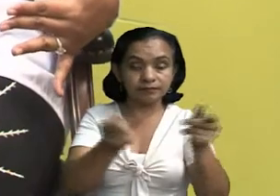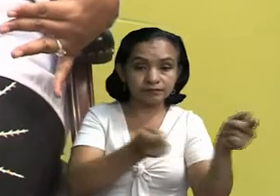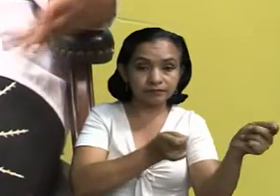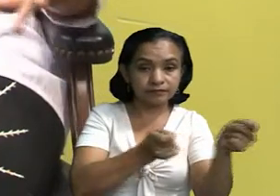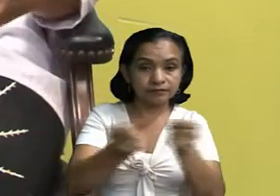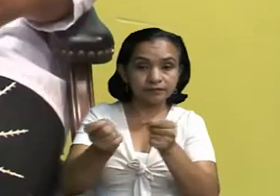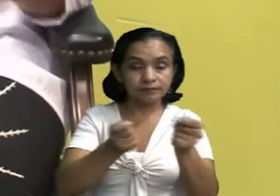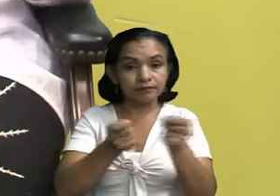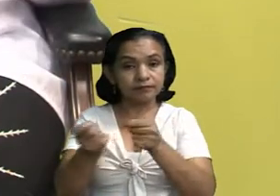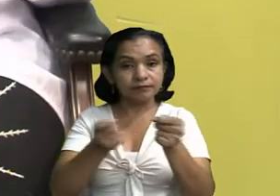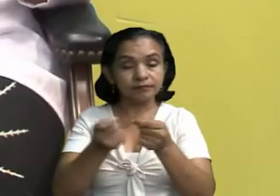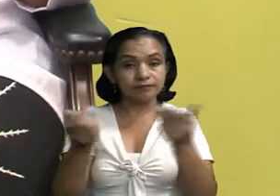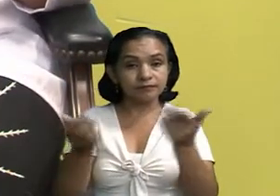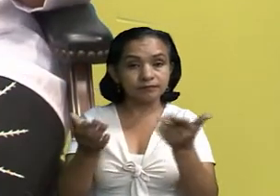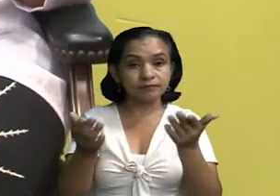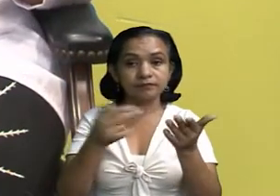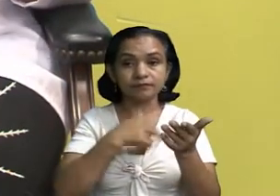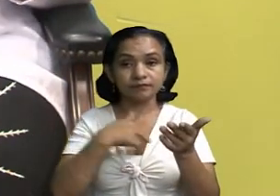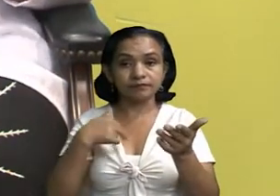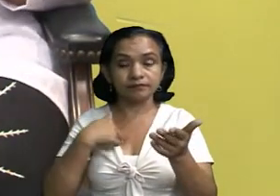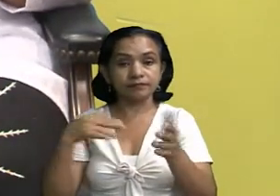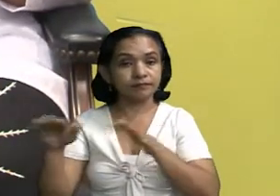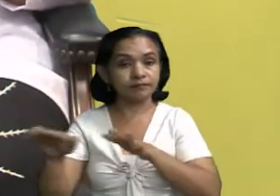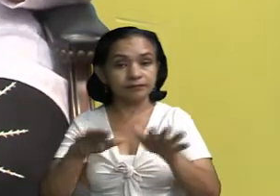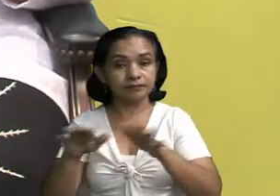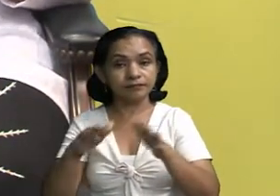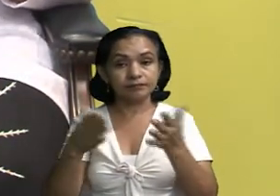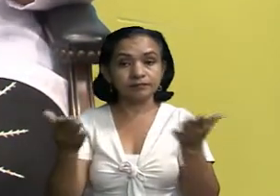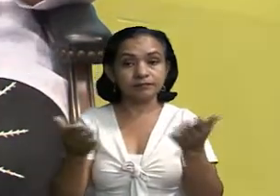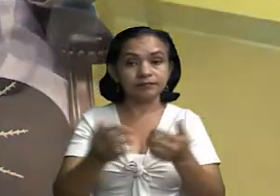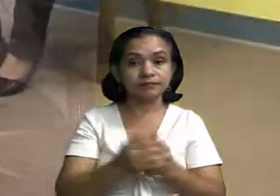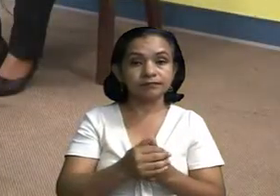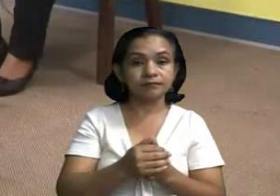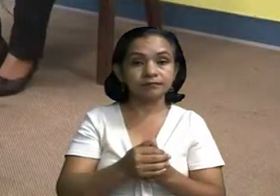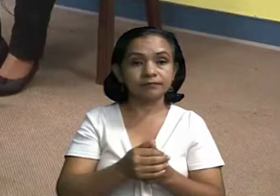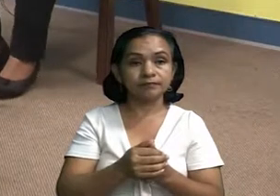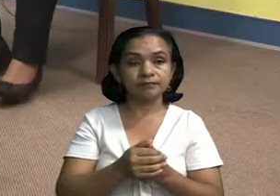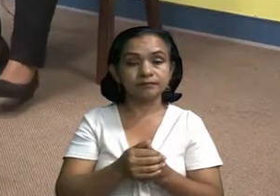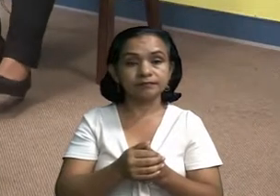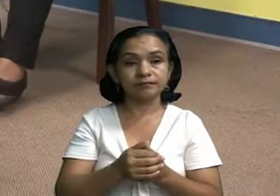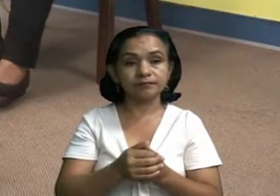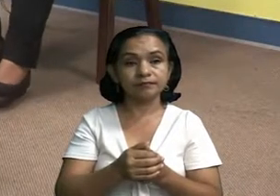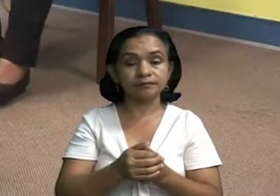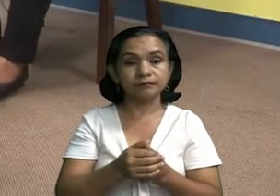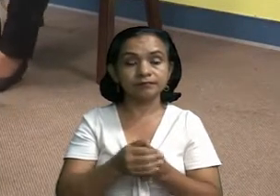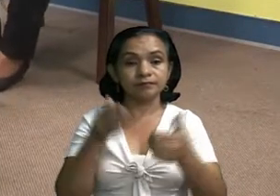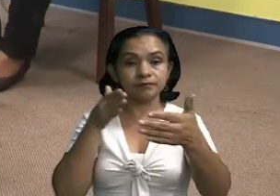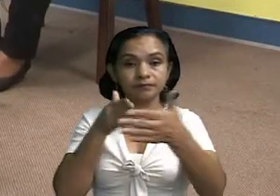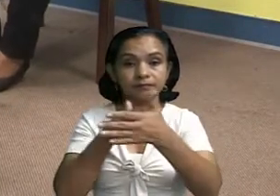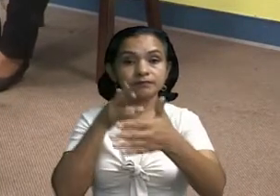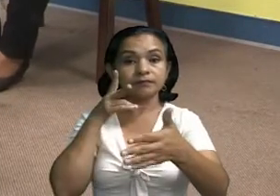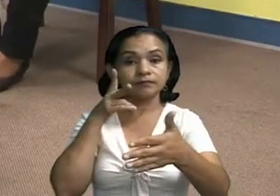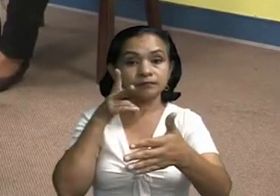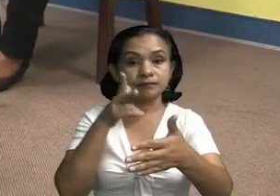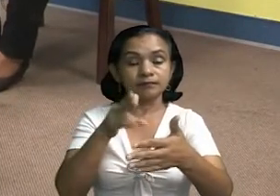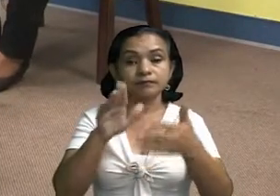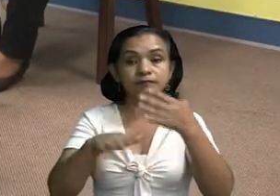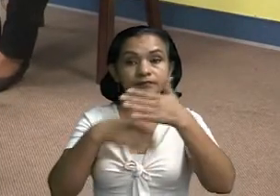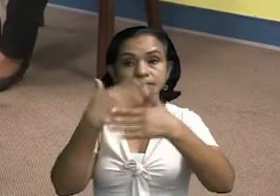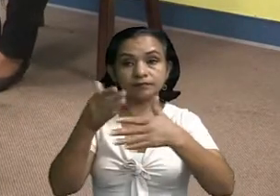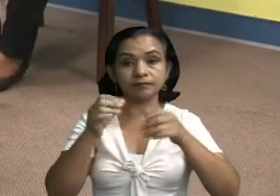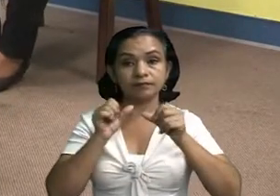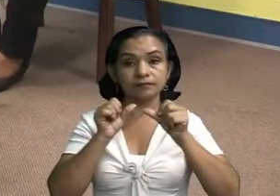dar a este paciente y qué manejo no se le puede dar a ese paciente. Ya, interesante. Sí. Ok, doctora, nos vamos a una pausa. Cuando regresemos